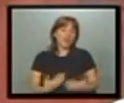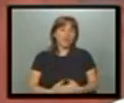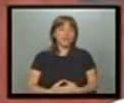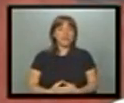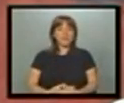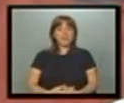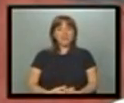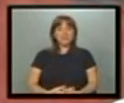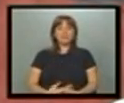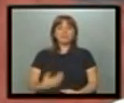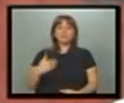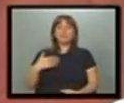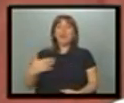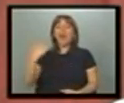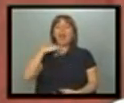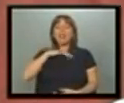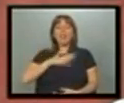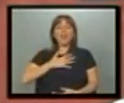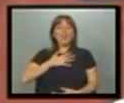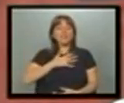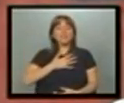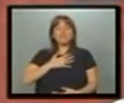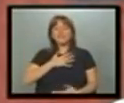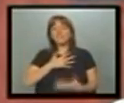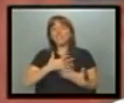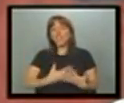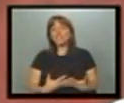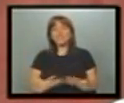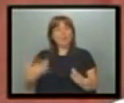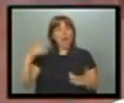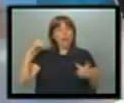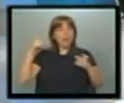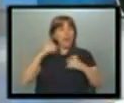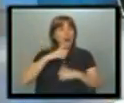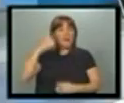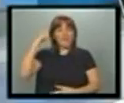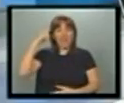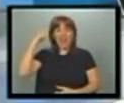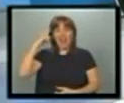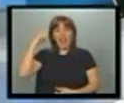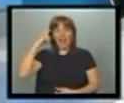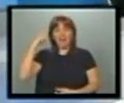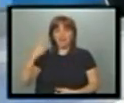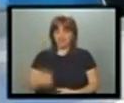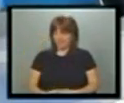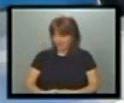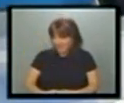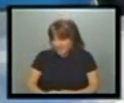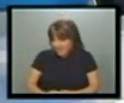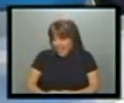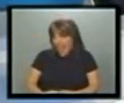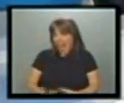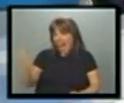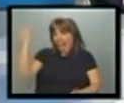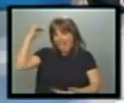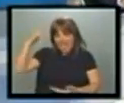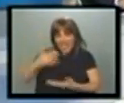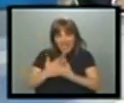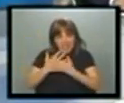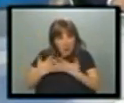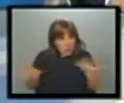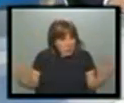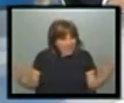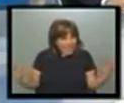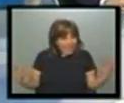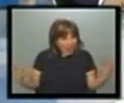un síndrome de aburrimiento, problemas psiquiátricos, psicológicos. ¿Existe el síndrome de aburrimiento? No, si no existe, lo inventó. Pero mira,